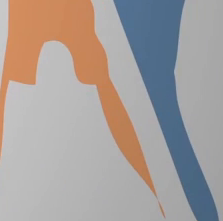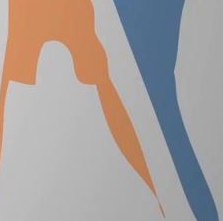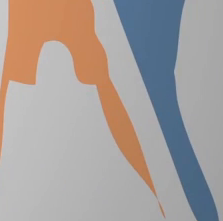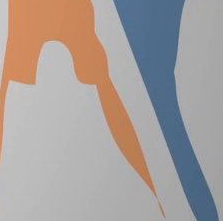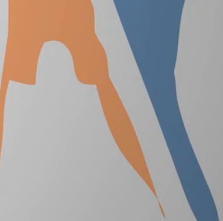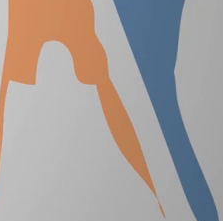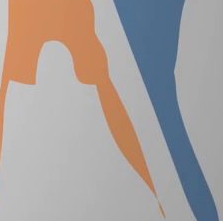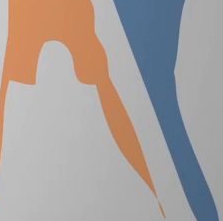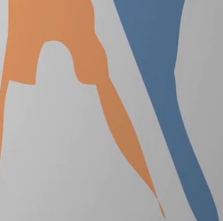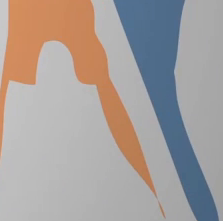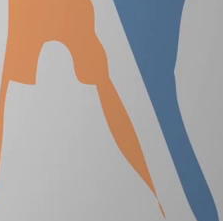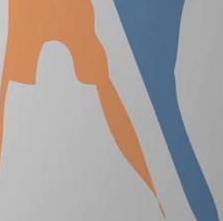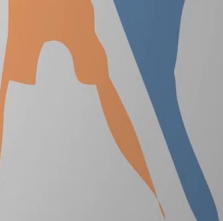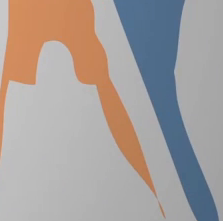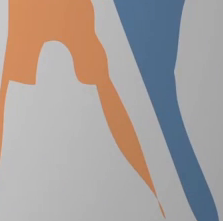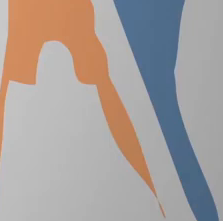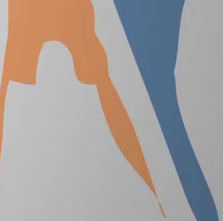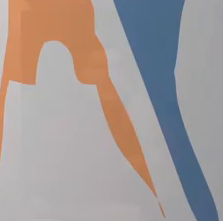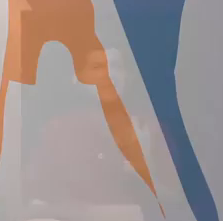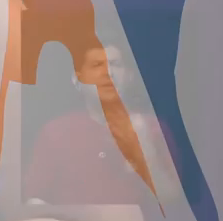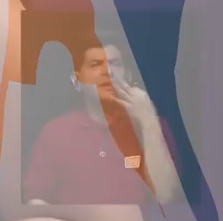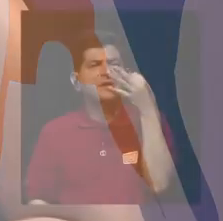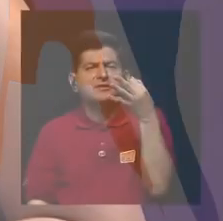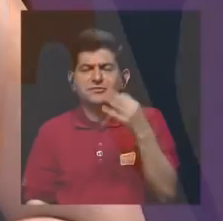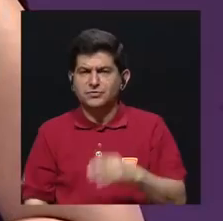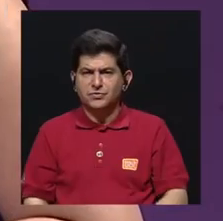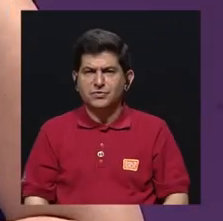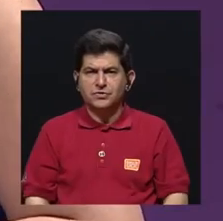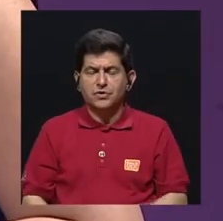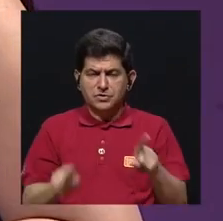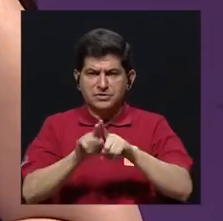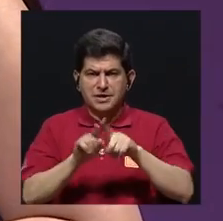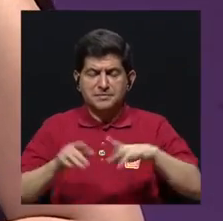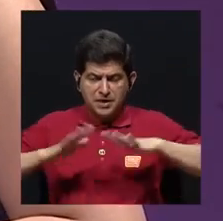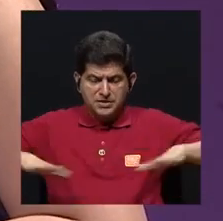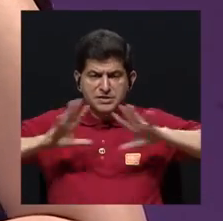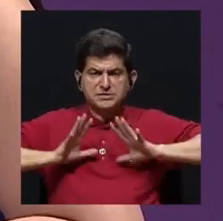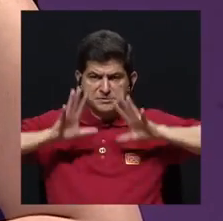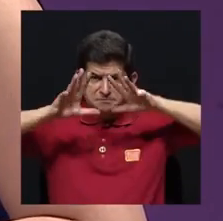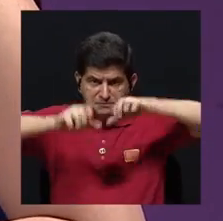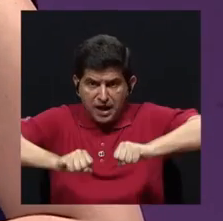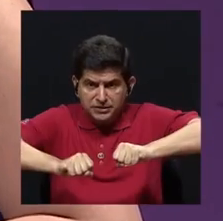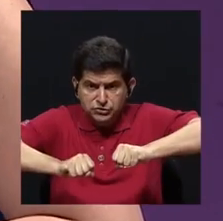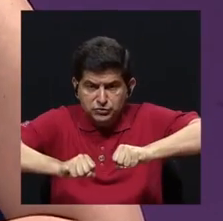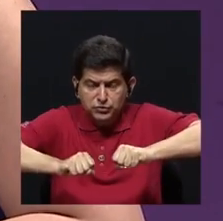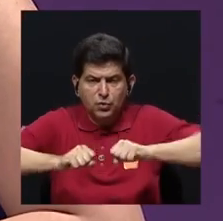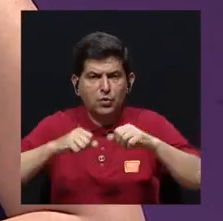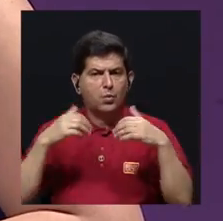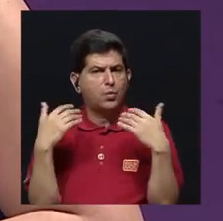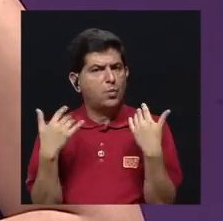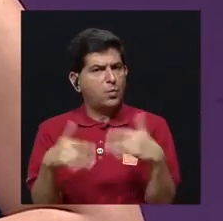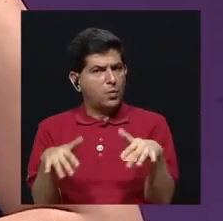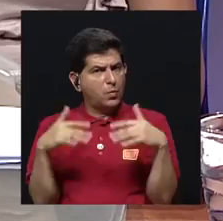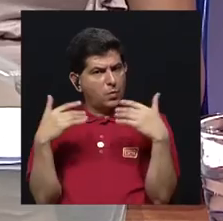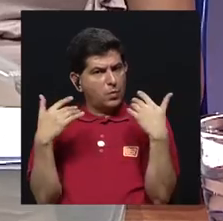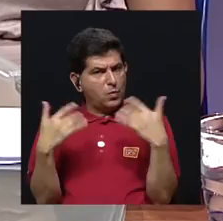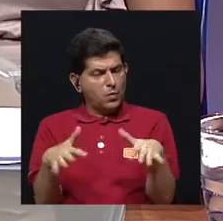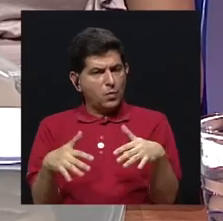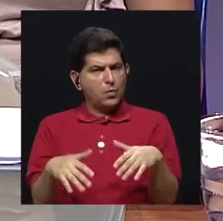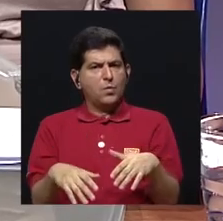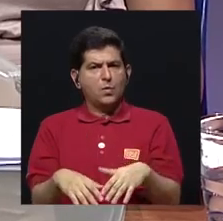digamos, con estas acciones que ustedes han realizado, que han podido visualizar, ¿verdad? Porque el solo hecho también de apropiarse de un espacio es